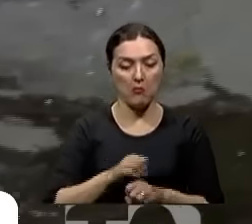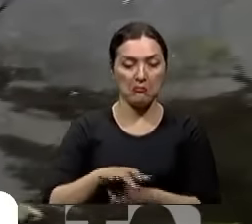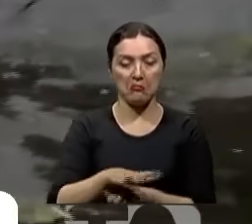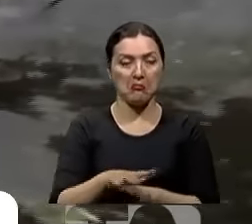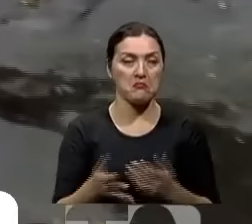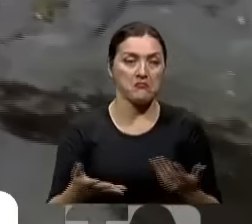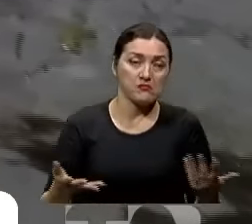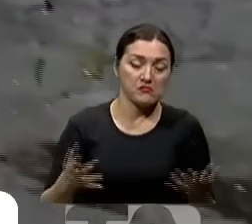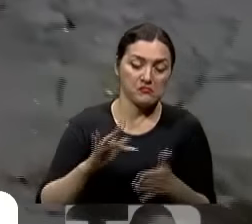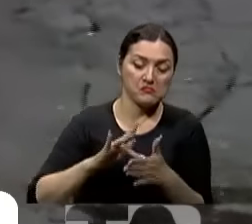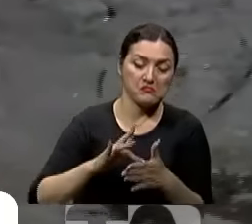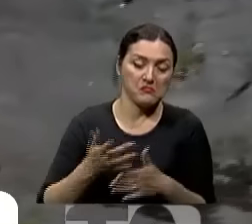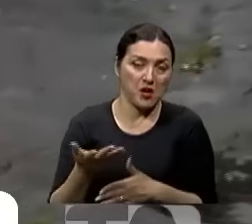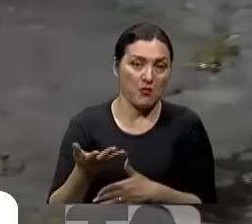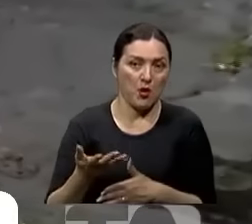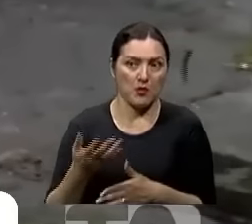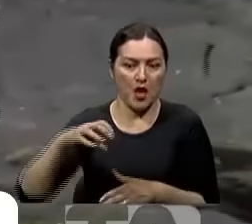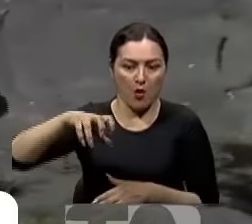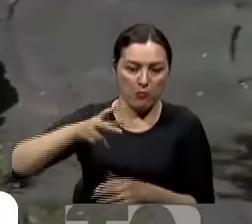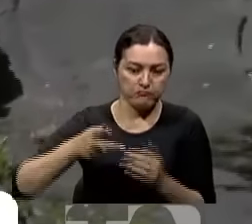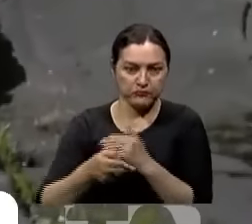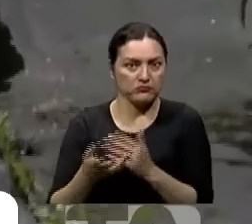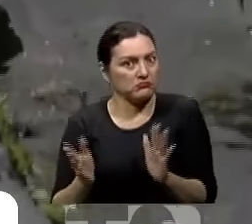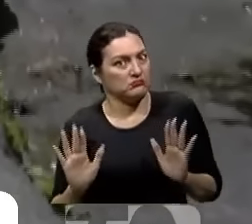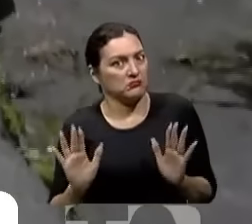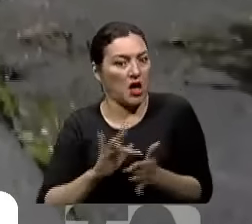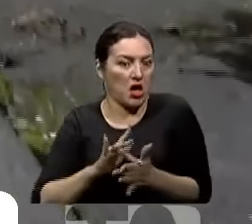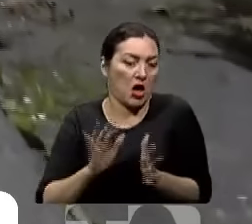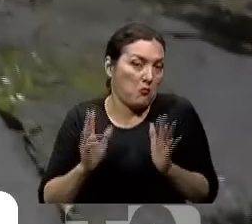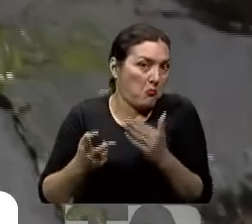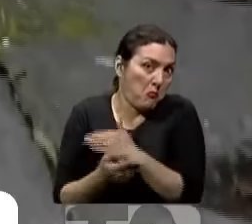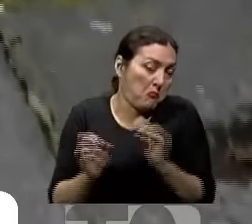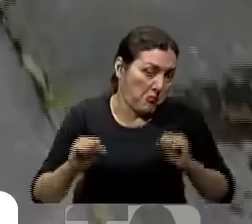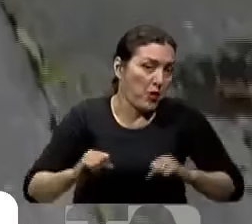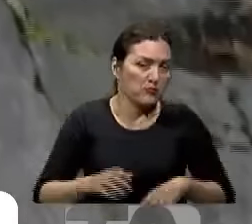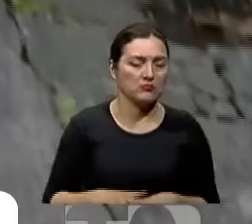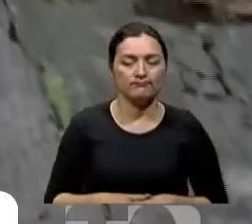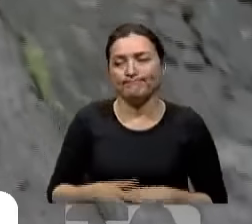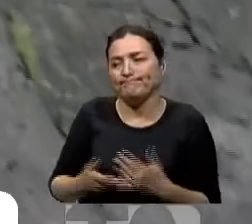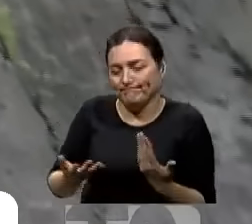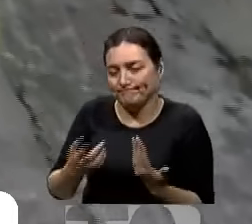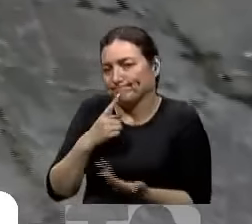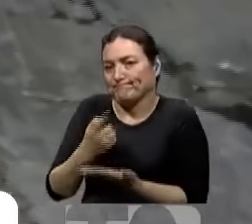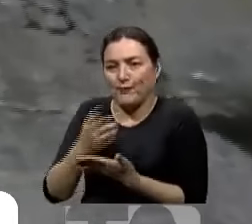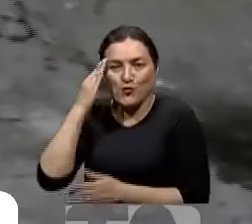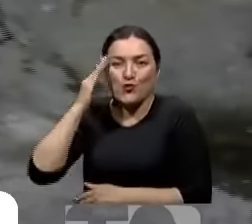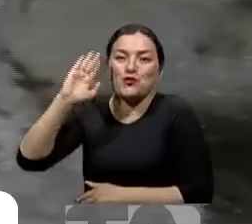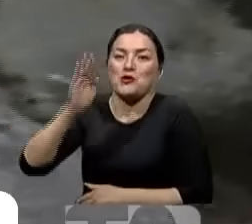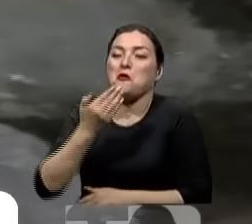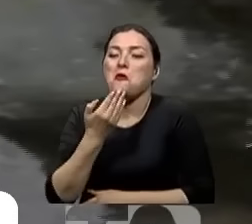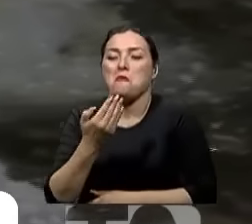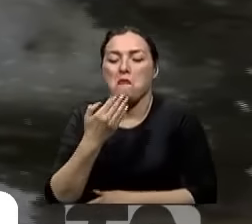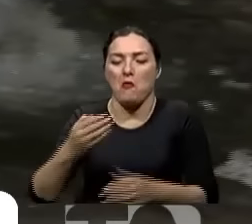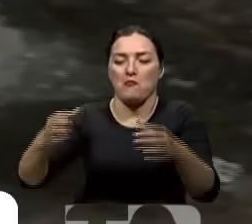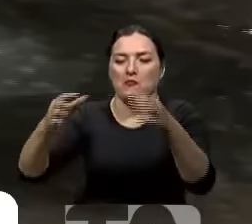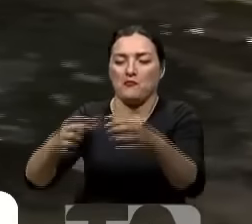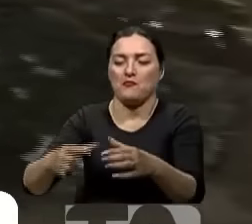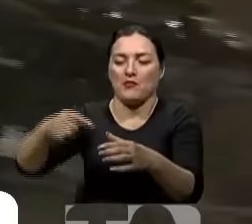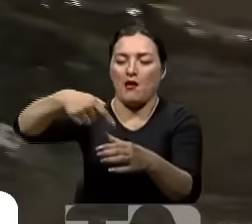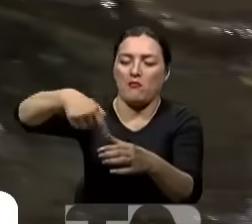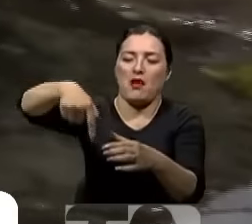puede tener ese riesgo. Sí, obviamente, o sea, no sabemos si esto mide a los medidores o cuál es el problema.